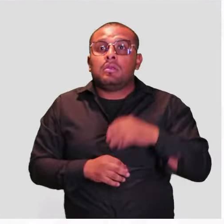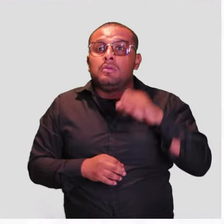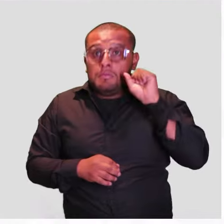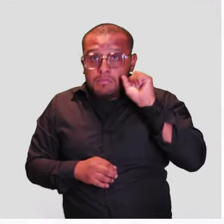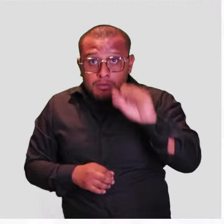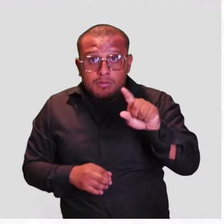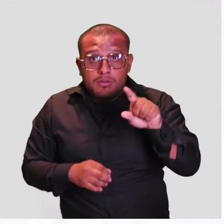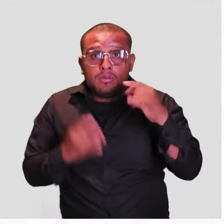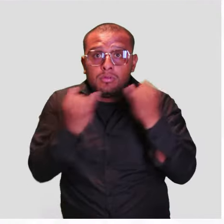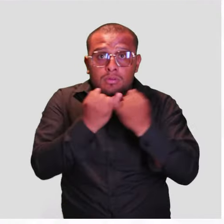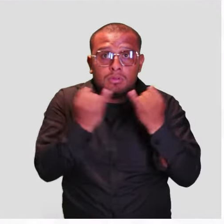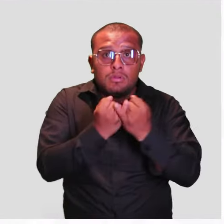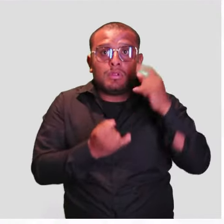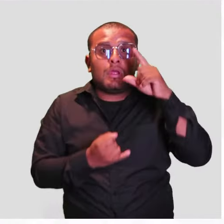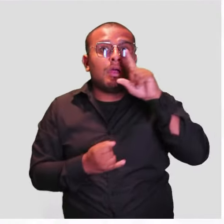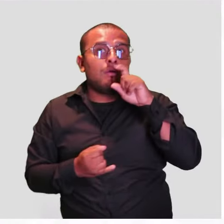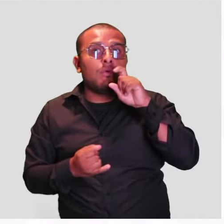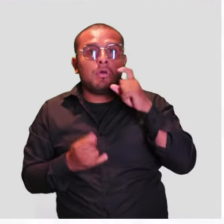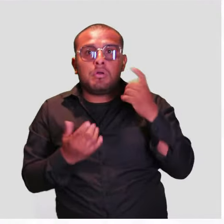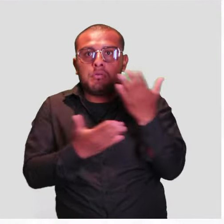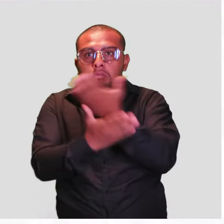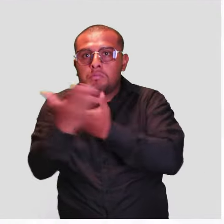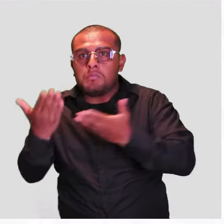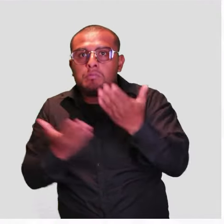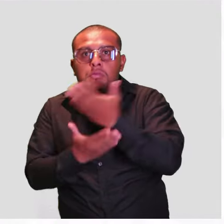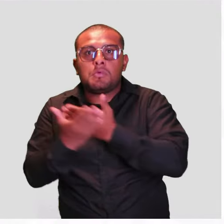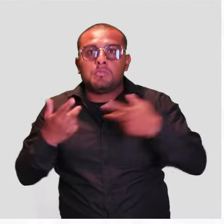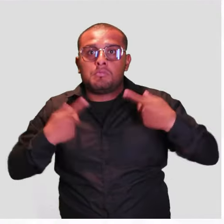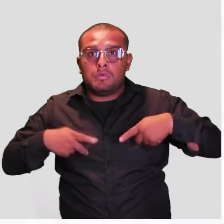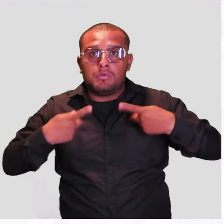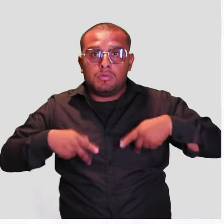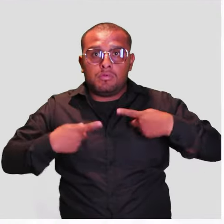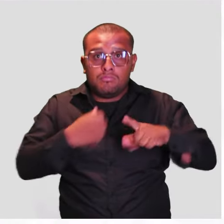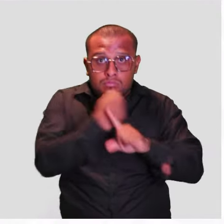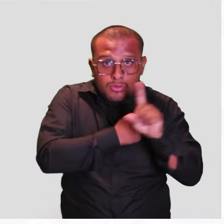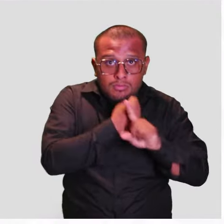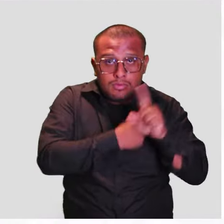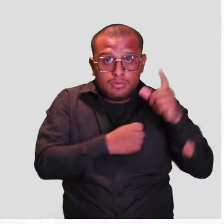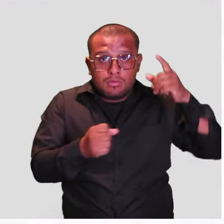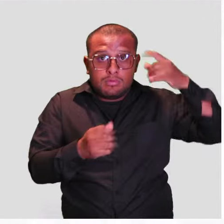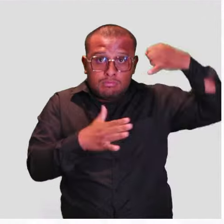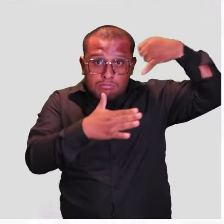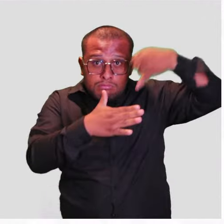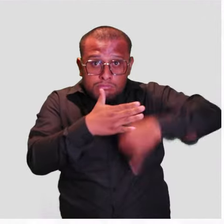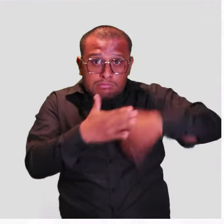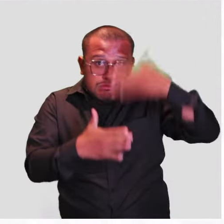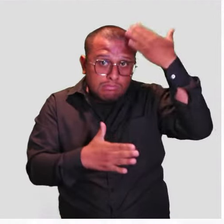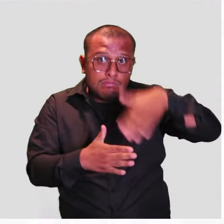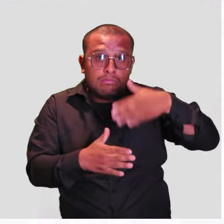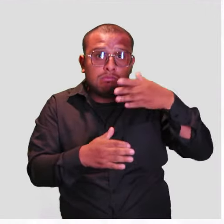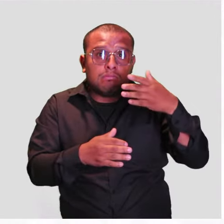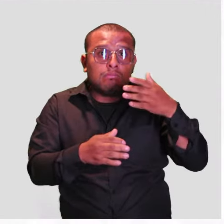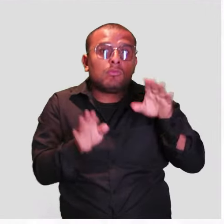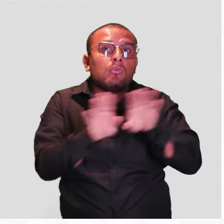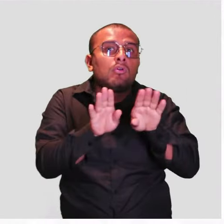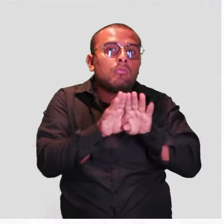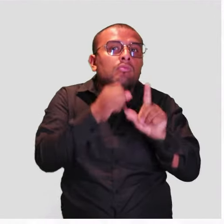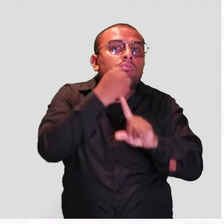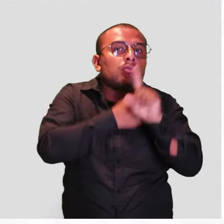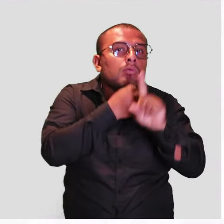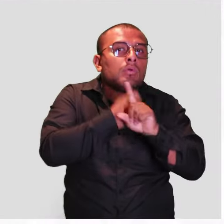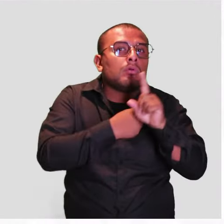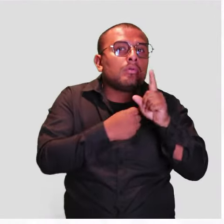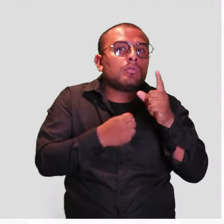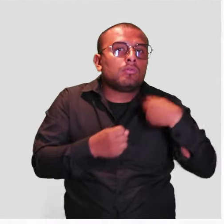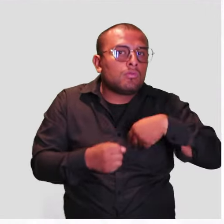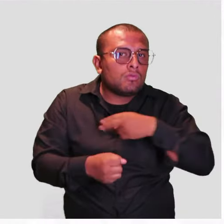para buscar resolver en inmediato y largo plazo los retos de la sequía en San Juan del Río. De la mano con el gobierno federal,